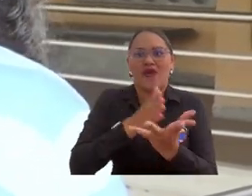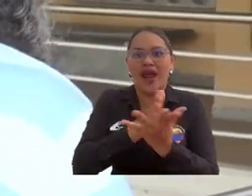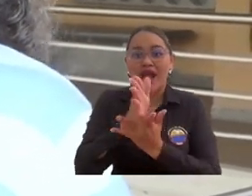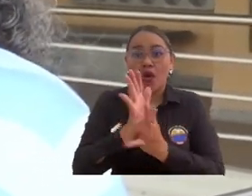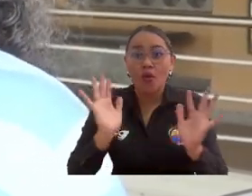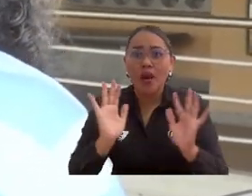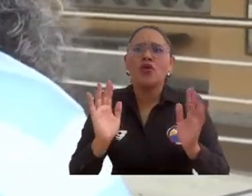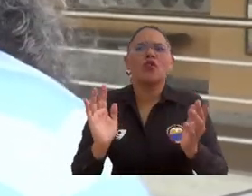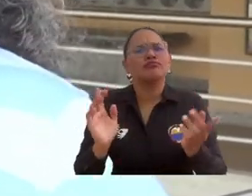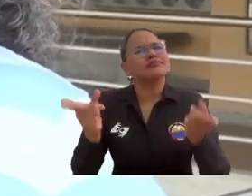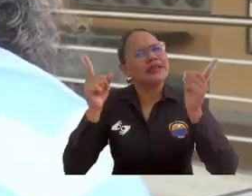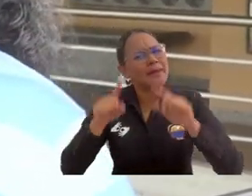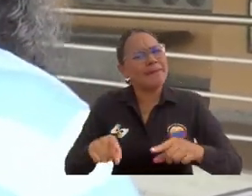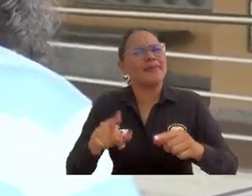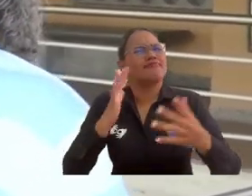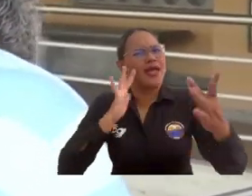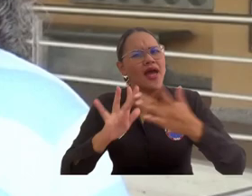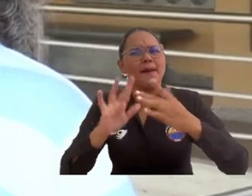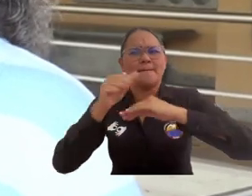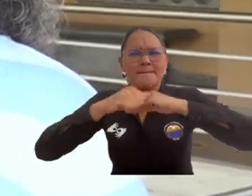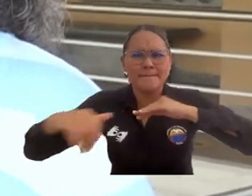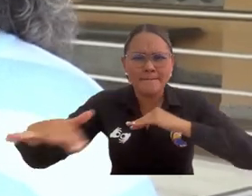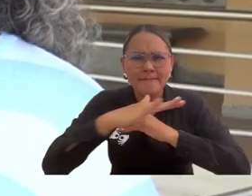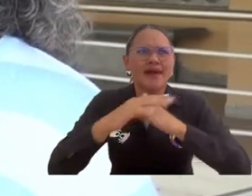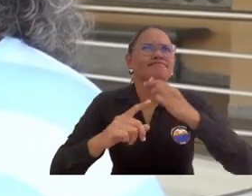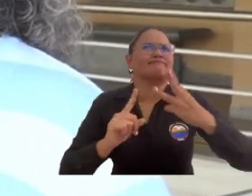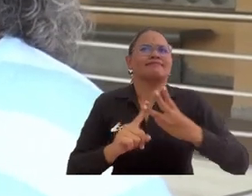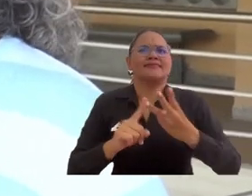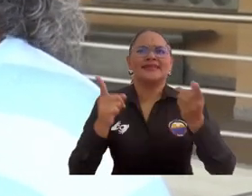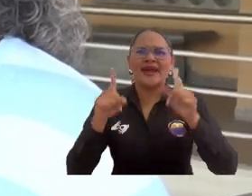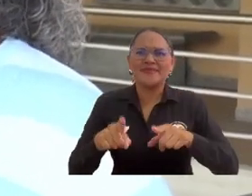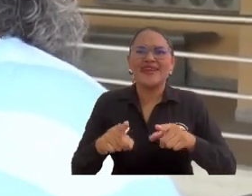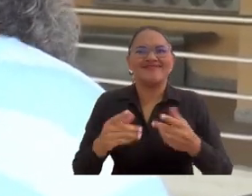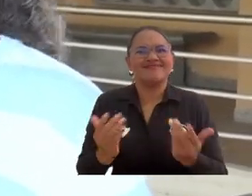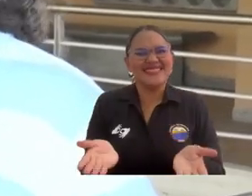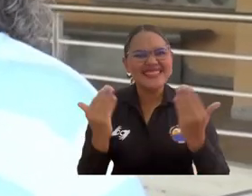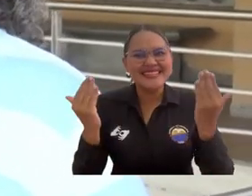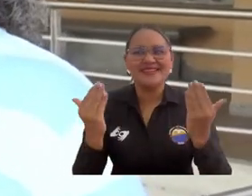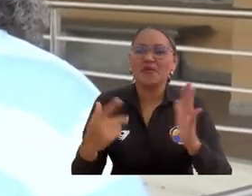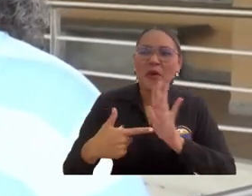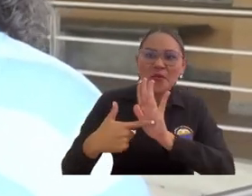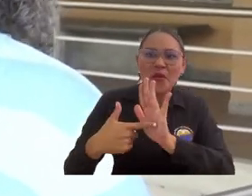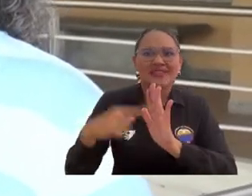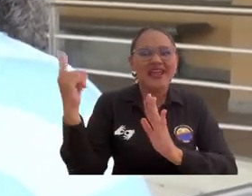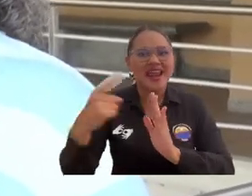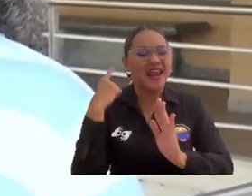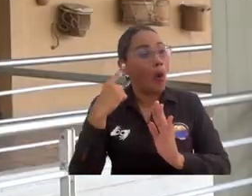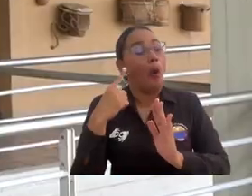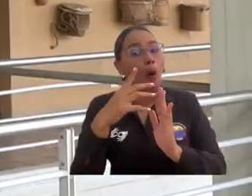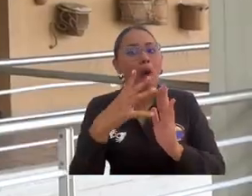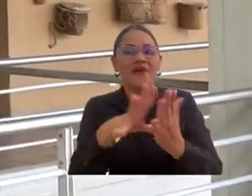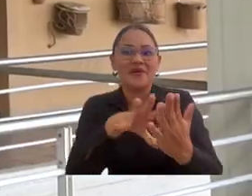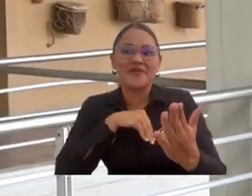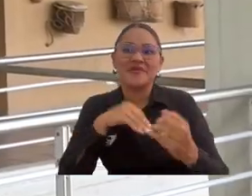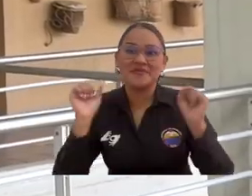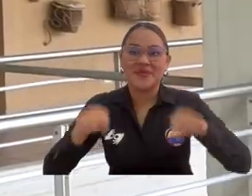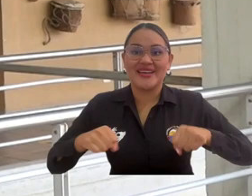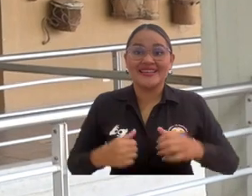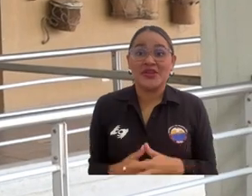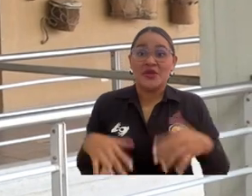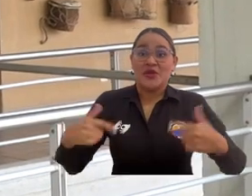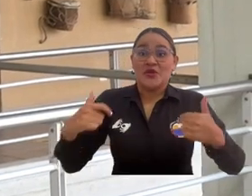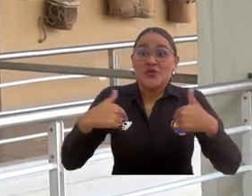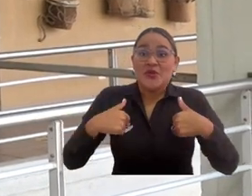porque estamos muy ligados al mar, sino porque es la oportunidad y el ejemplo para otros, si se puede. Ansiosa, la verdad,